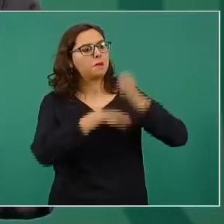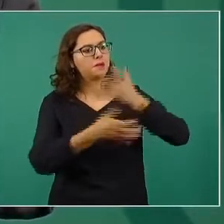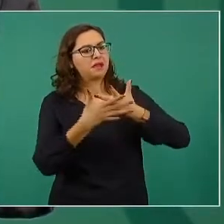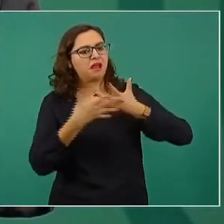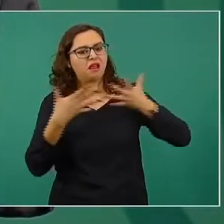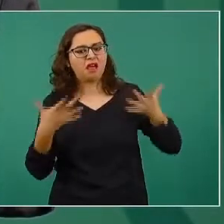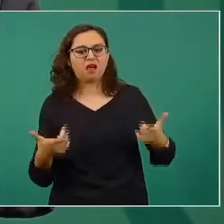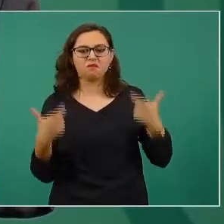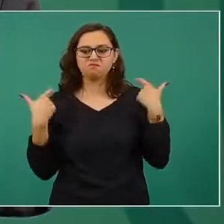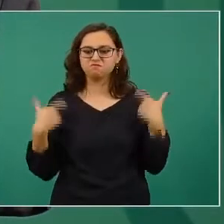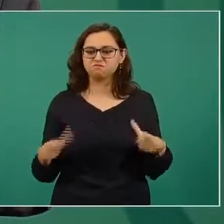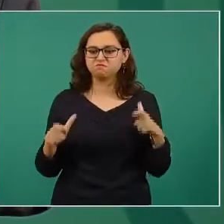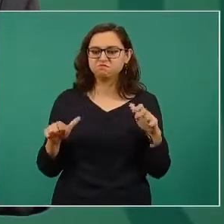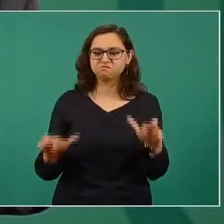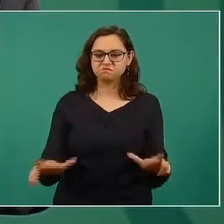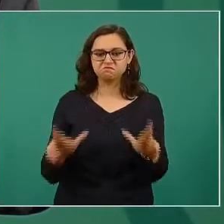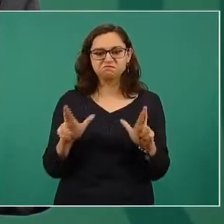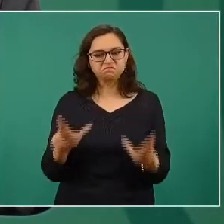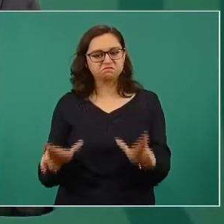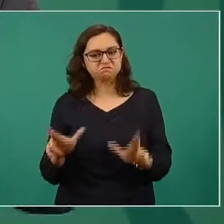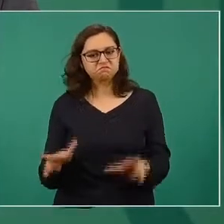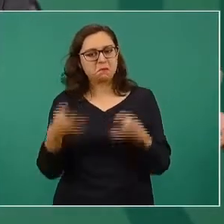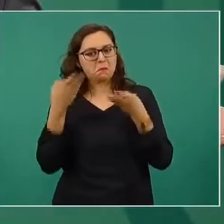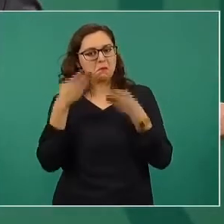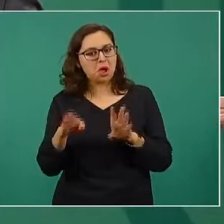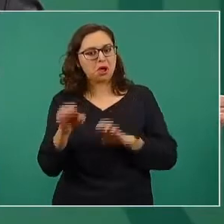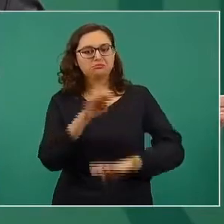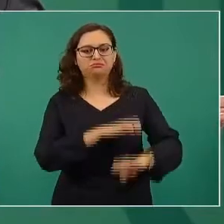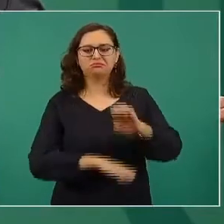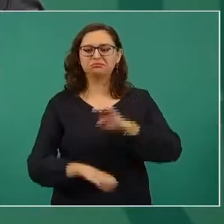banqueros, empresarios, las grandes corporaciones